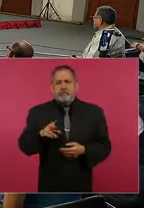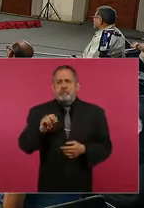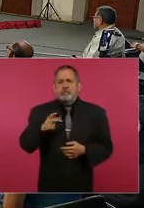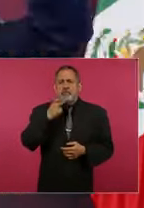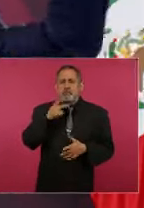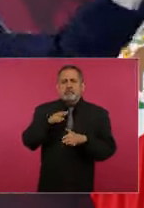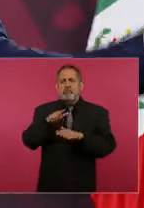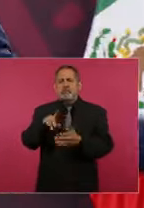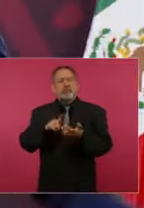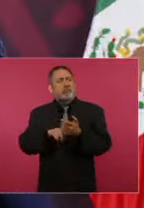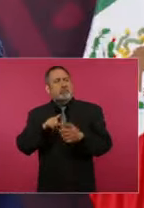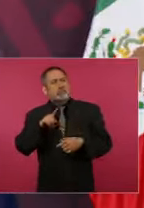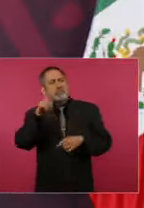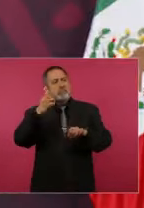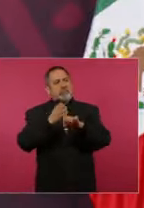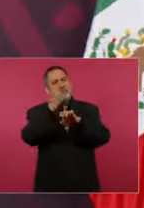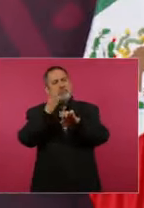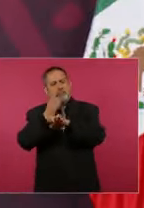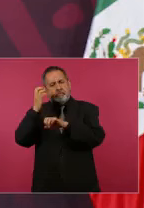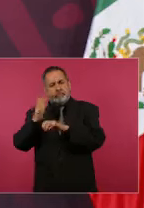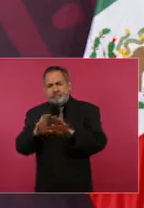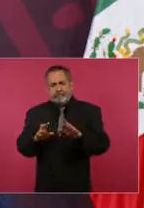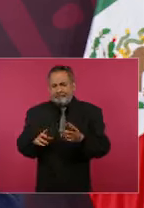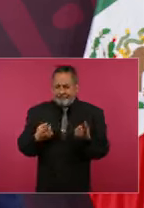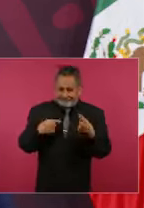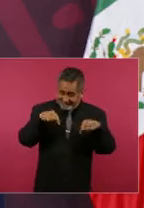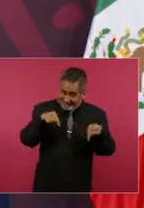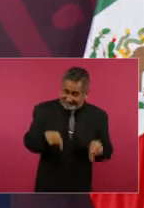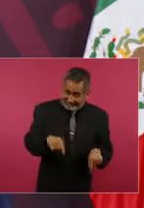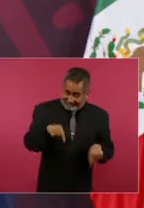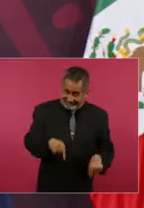los medios de los estados? Ah, porque aquí es